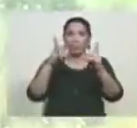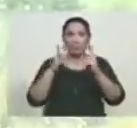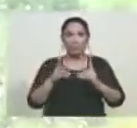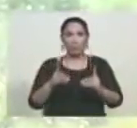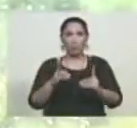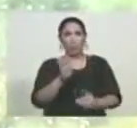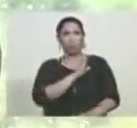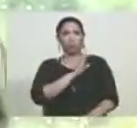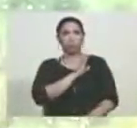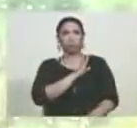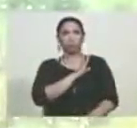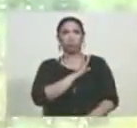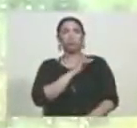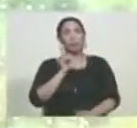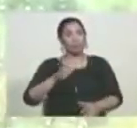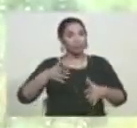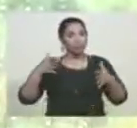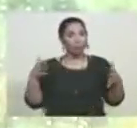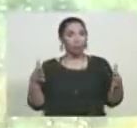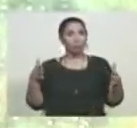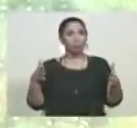esa naturaleza y de esa magnitud.